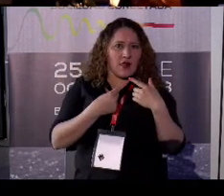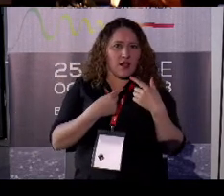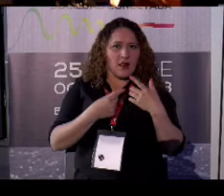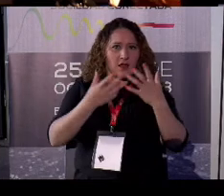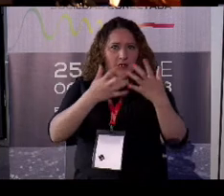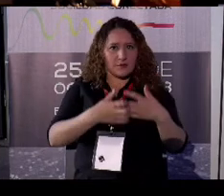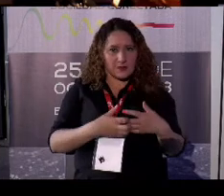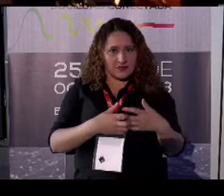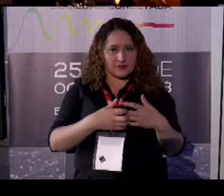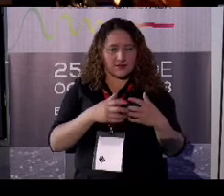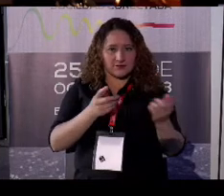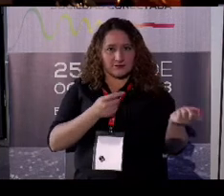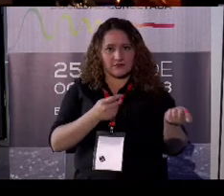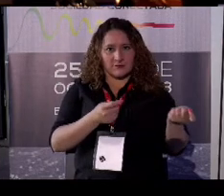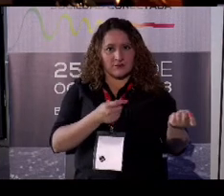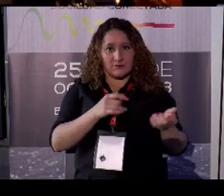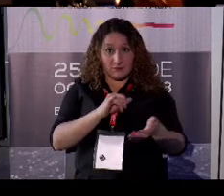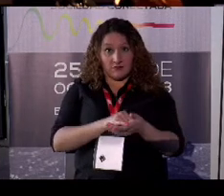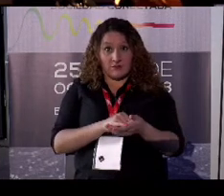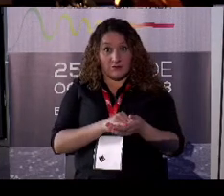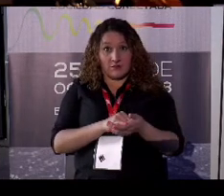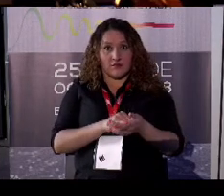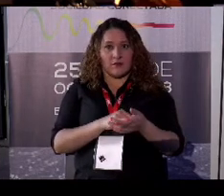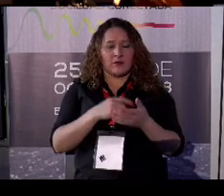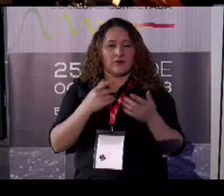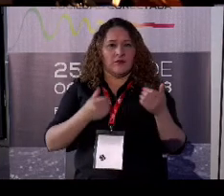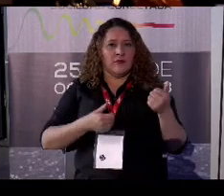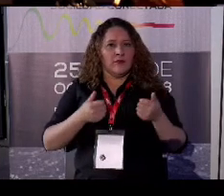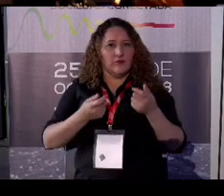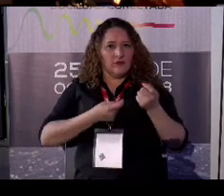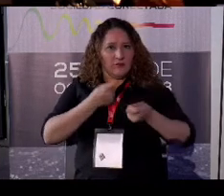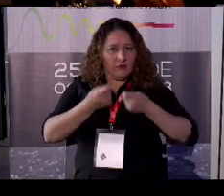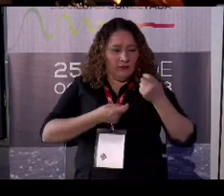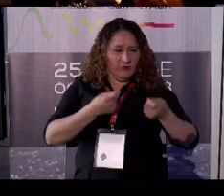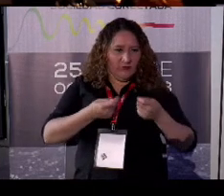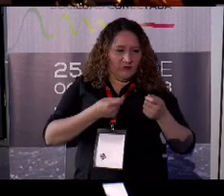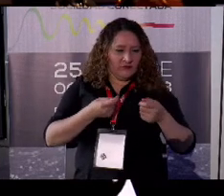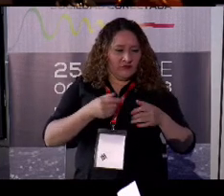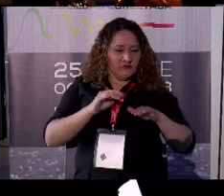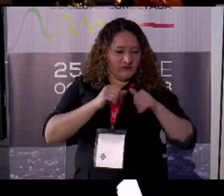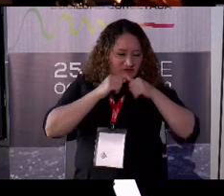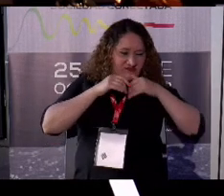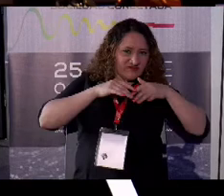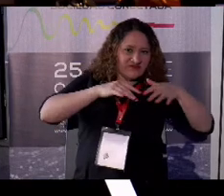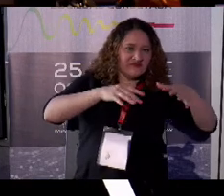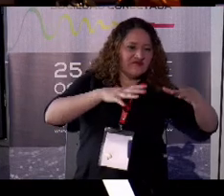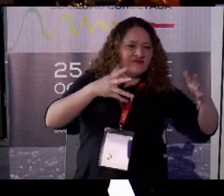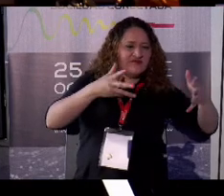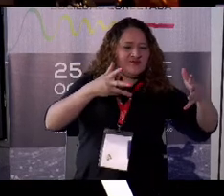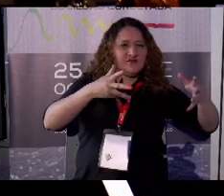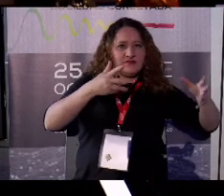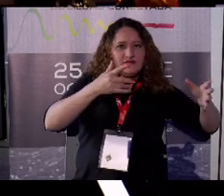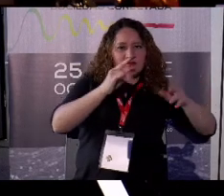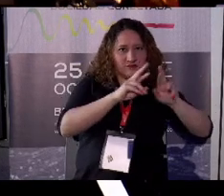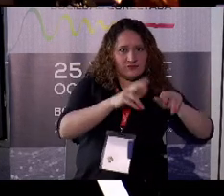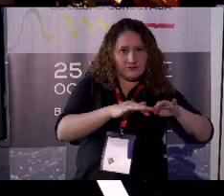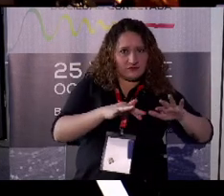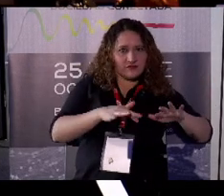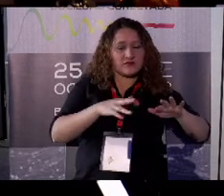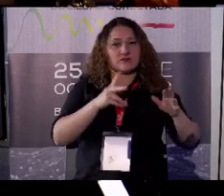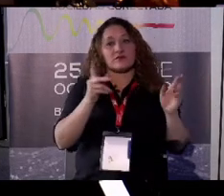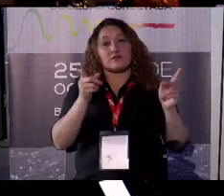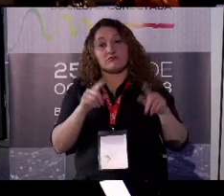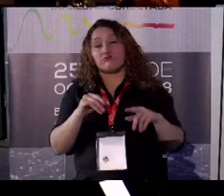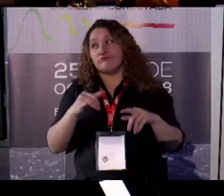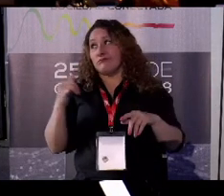operadores, negociar coberturas e inversiones. Y eso es un caso atípico dentro de lo